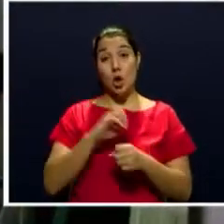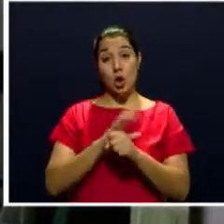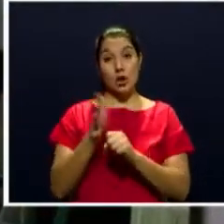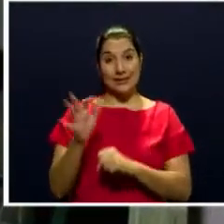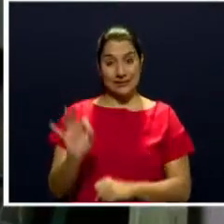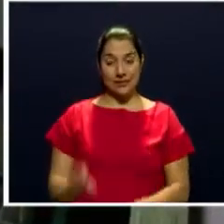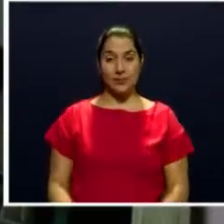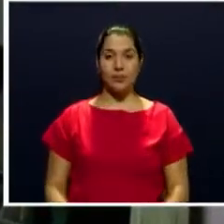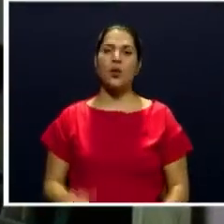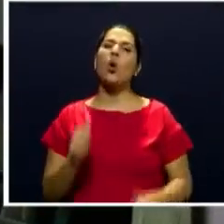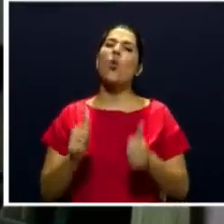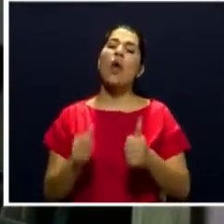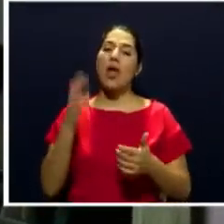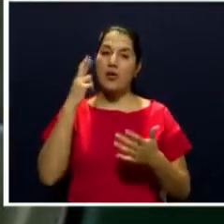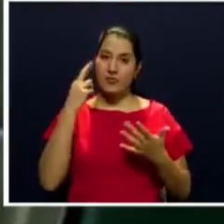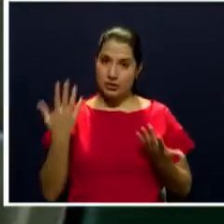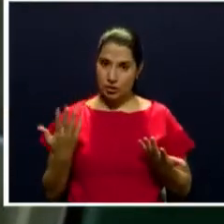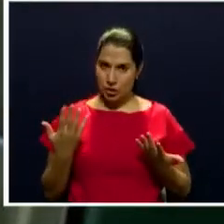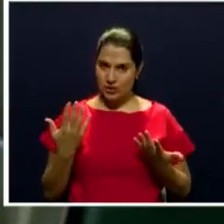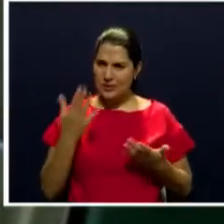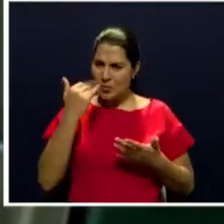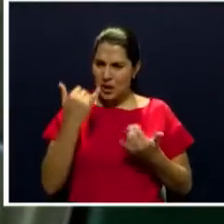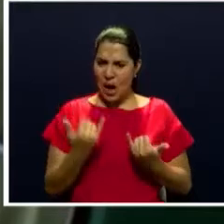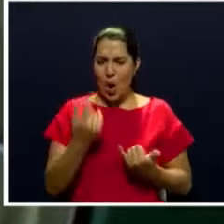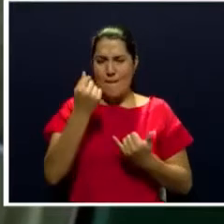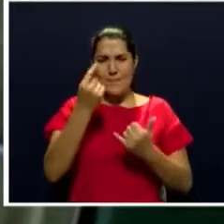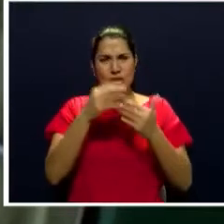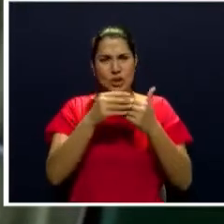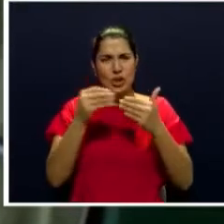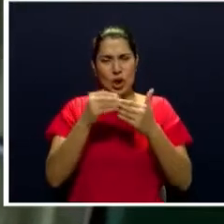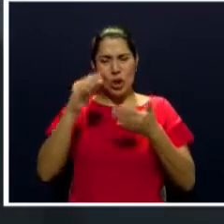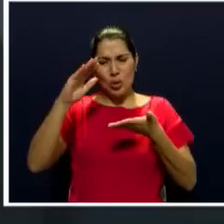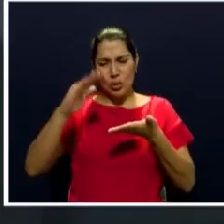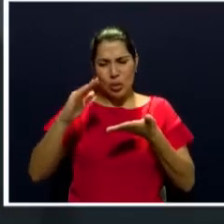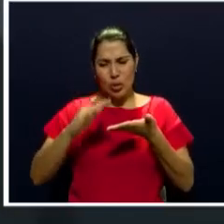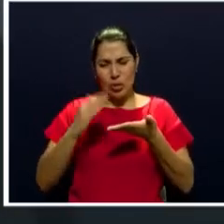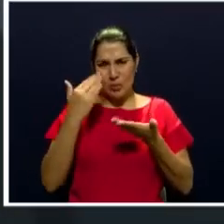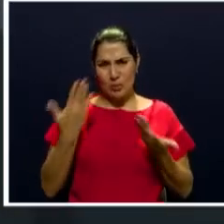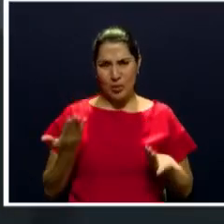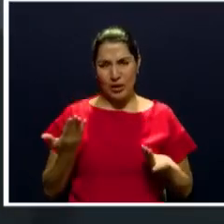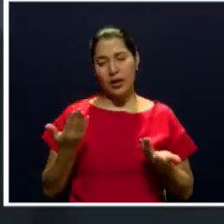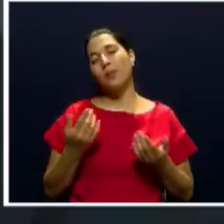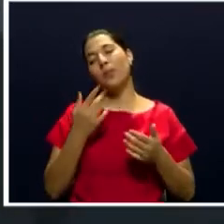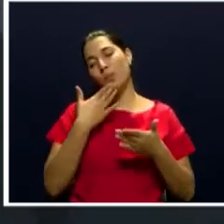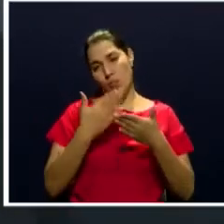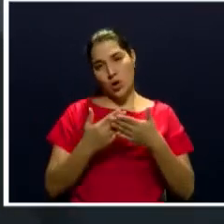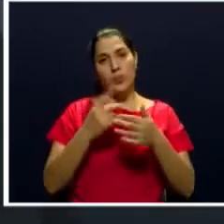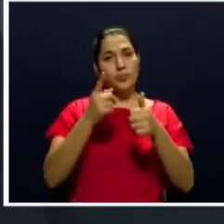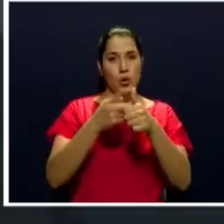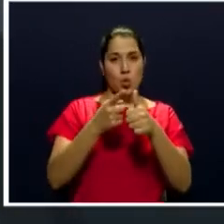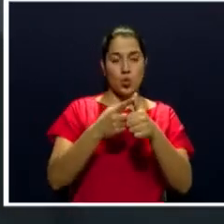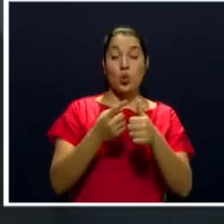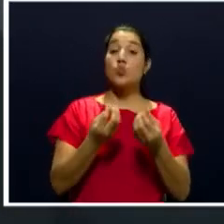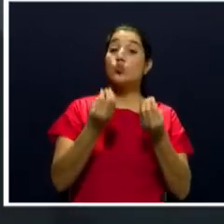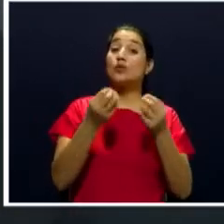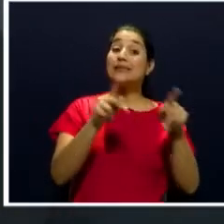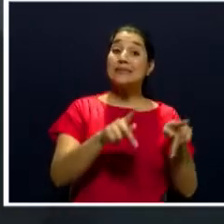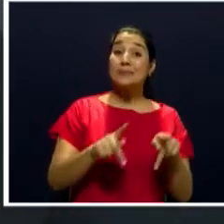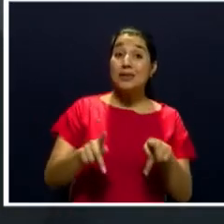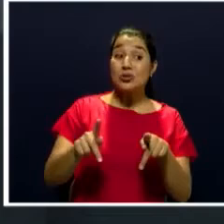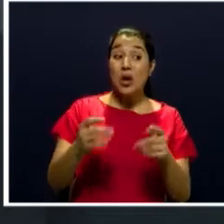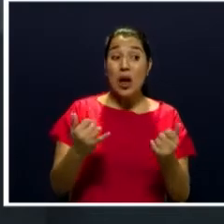son las razones que han generado este incremento en el tipo de cambio? Bueno, una de ellas es que muchas personas, ante